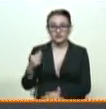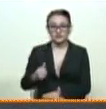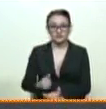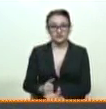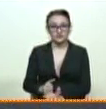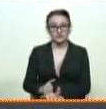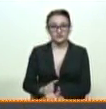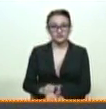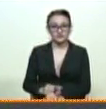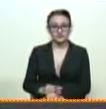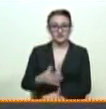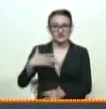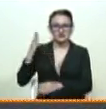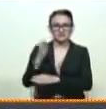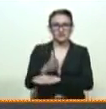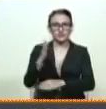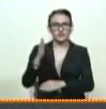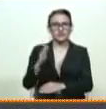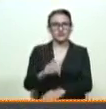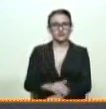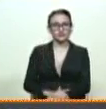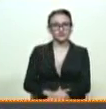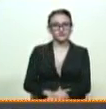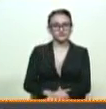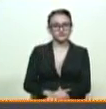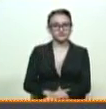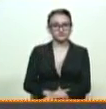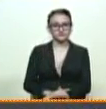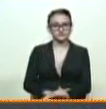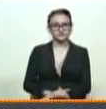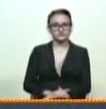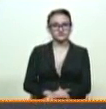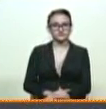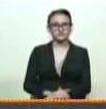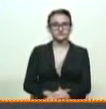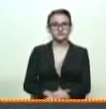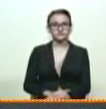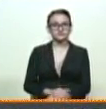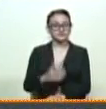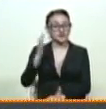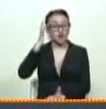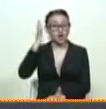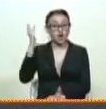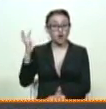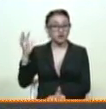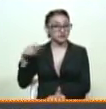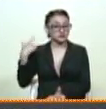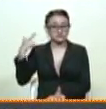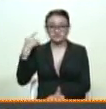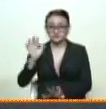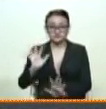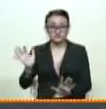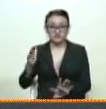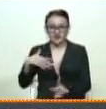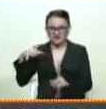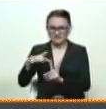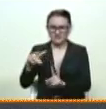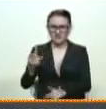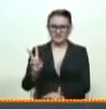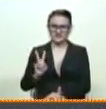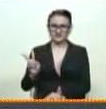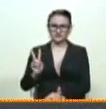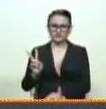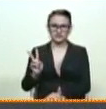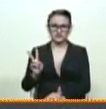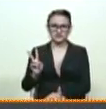actitud amenazante, una actitud loca, amenazar a Venezuela por